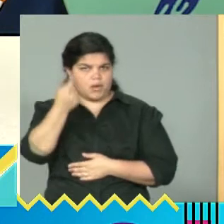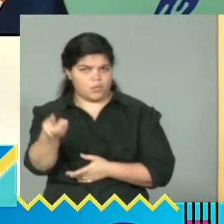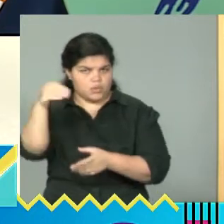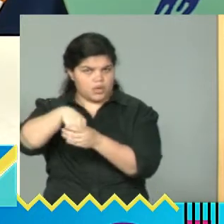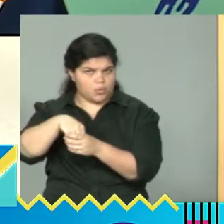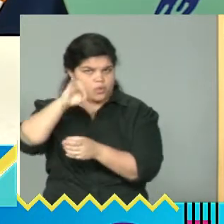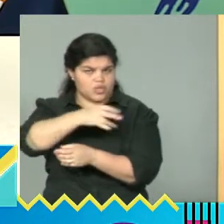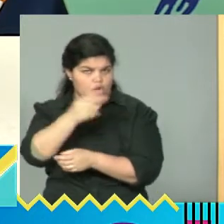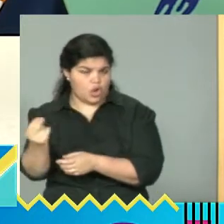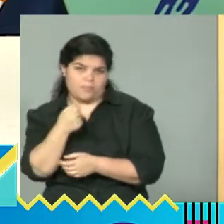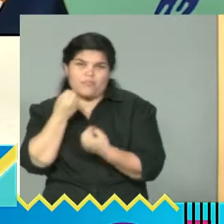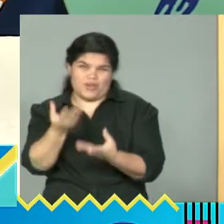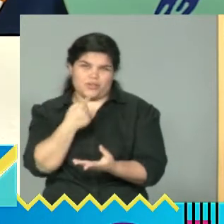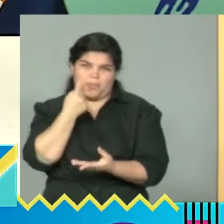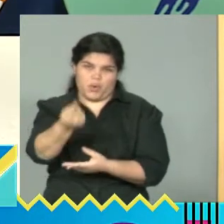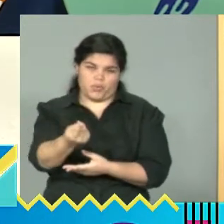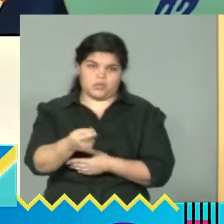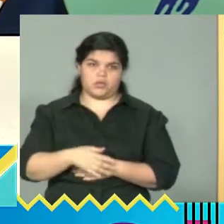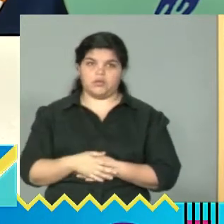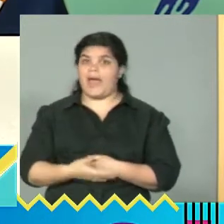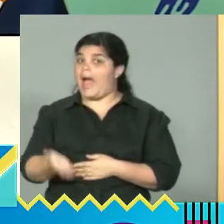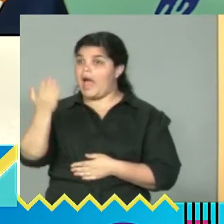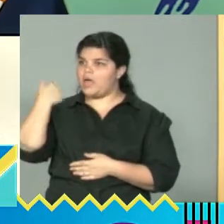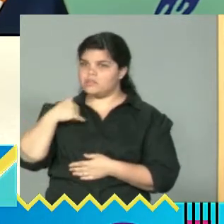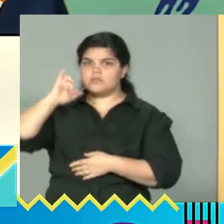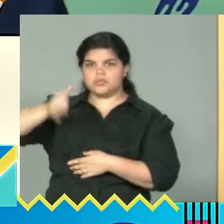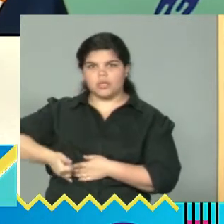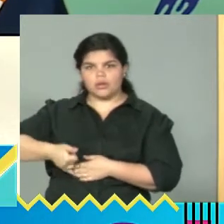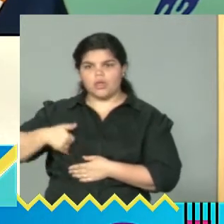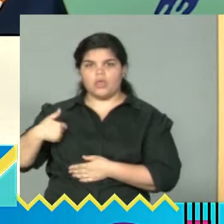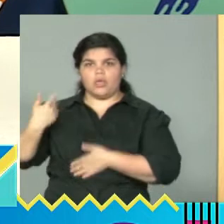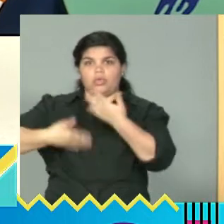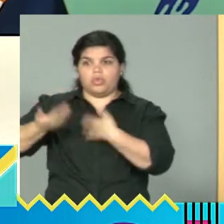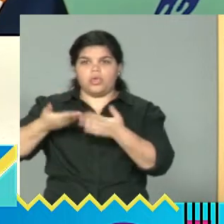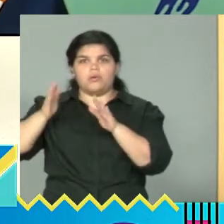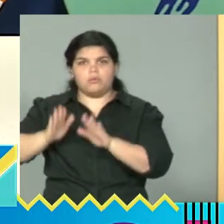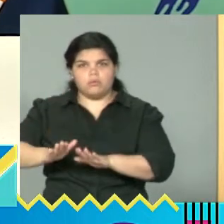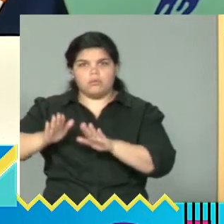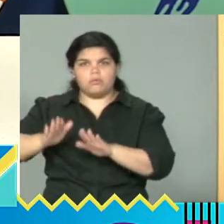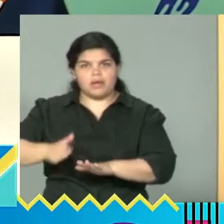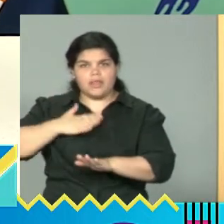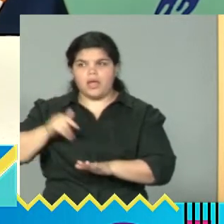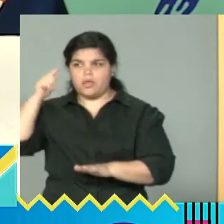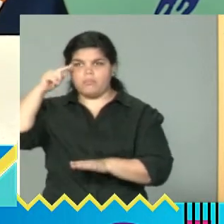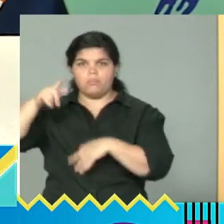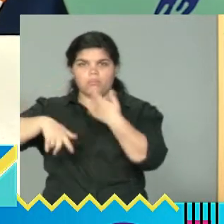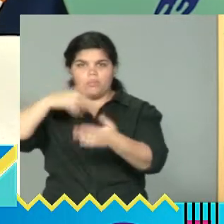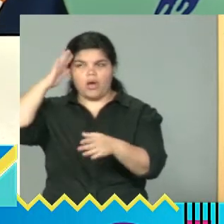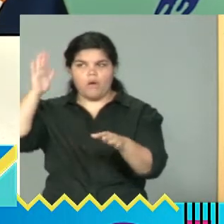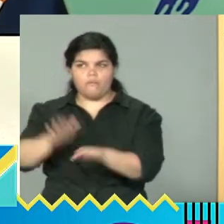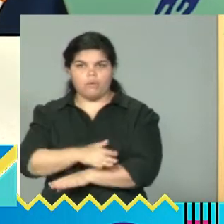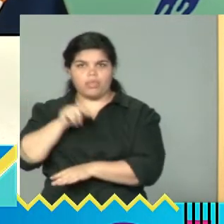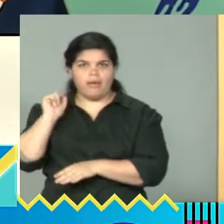Al principio logró desacelerar. Después empezó a cometer tonterías él mismo ya. O sea, y